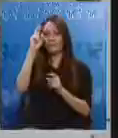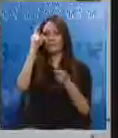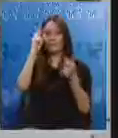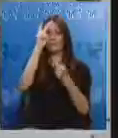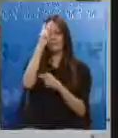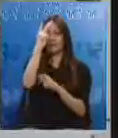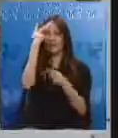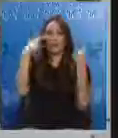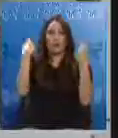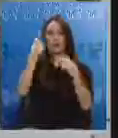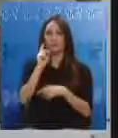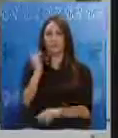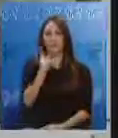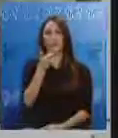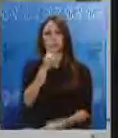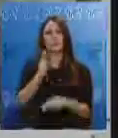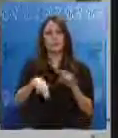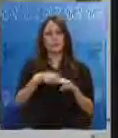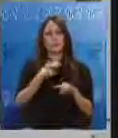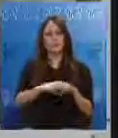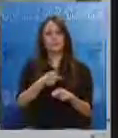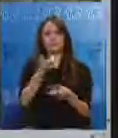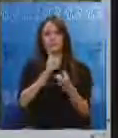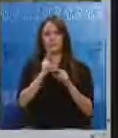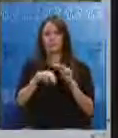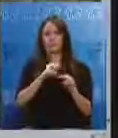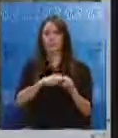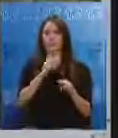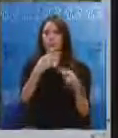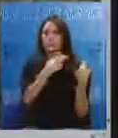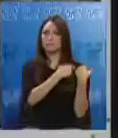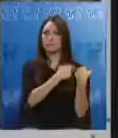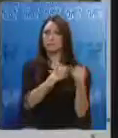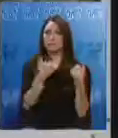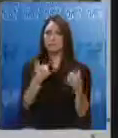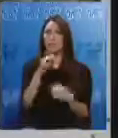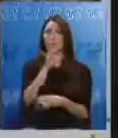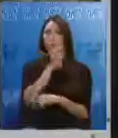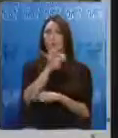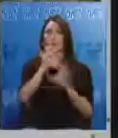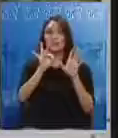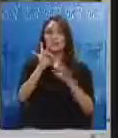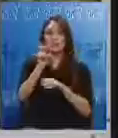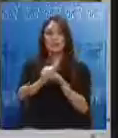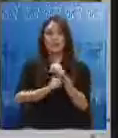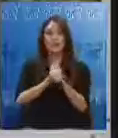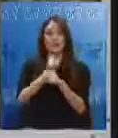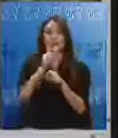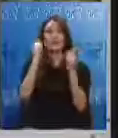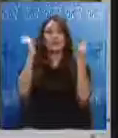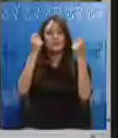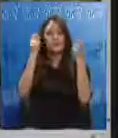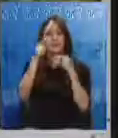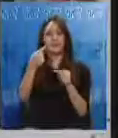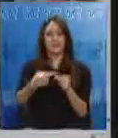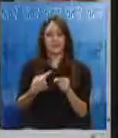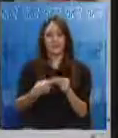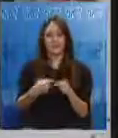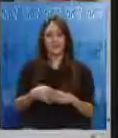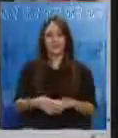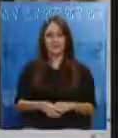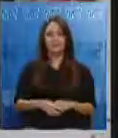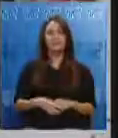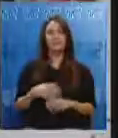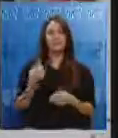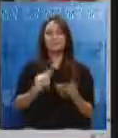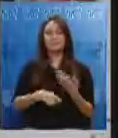ciudadanía disfrutar con responsabilidad las fiestas por los 482 años de fundación de Quito destacó el